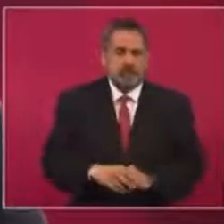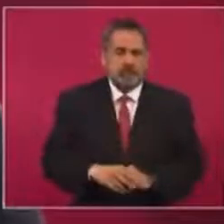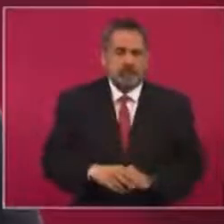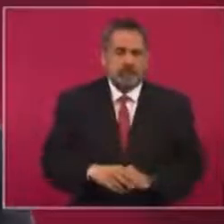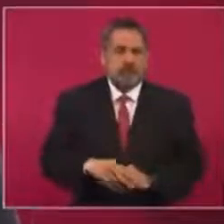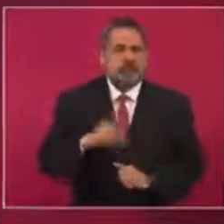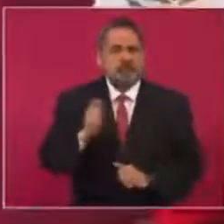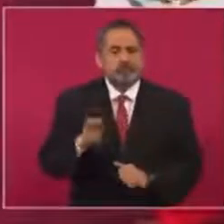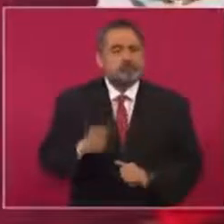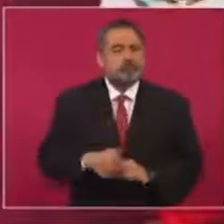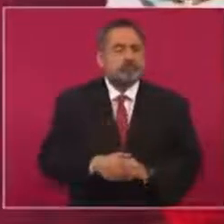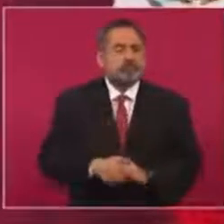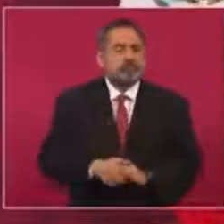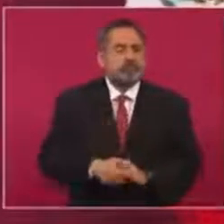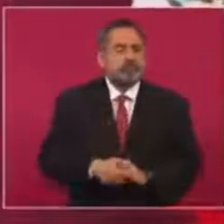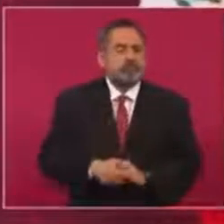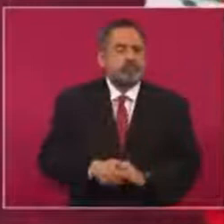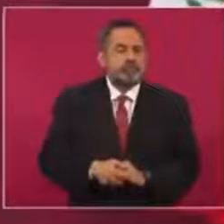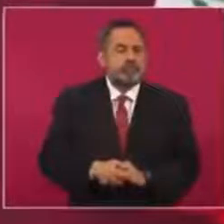Es que